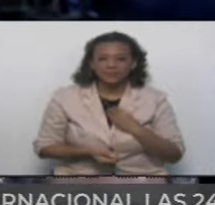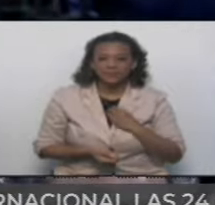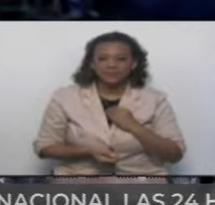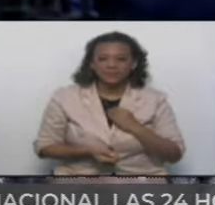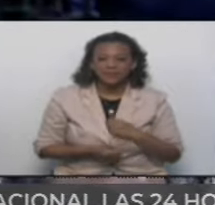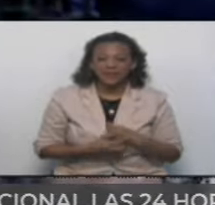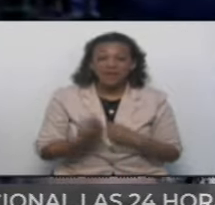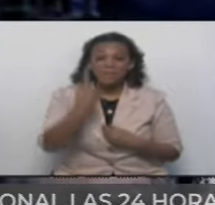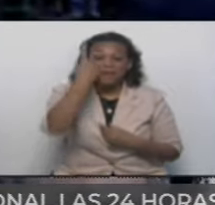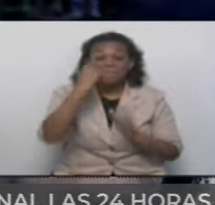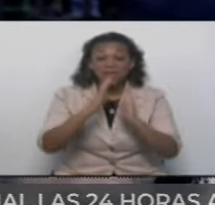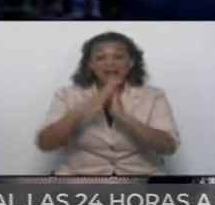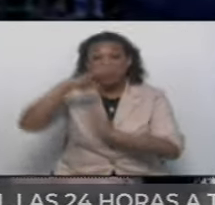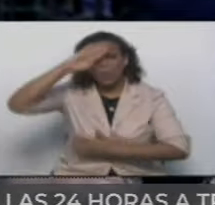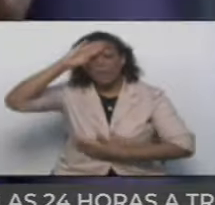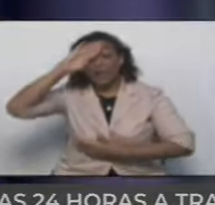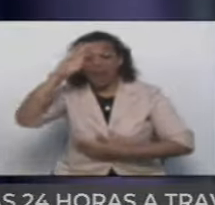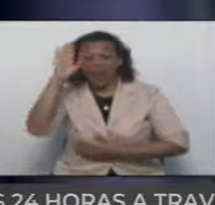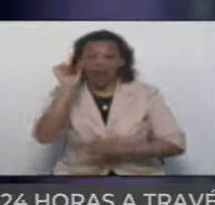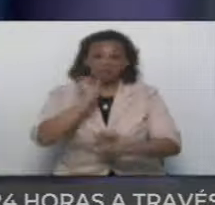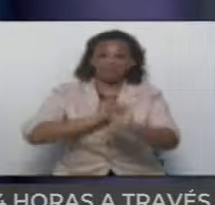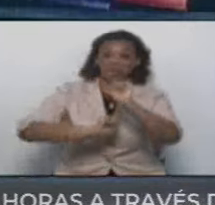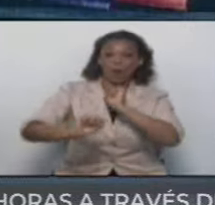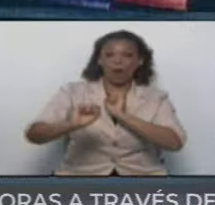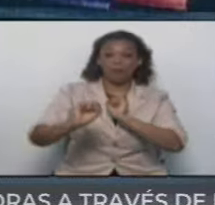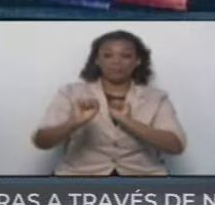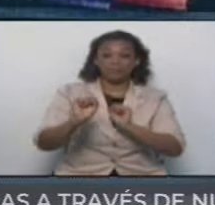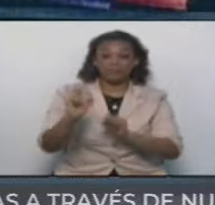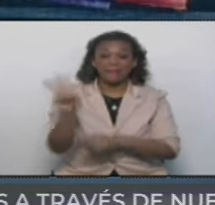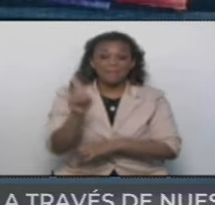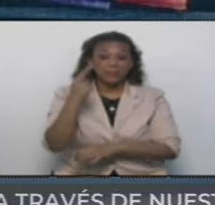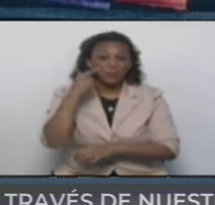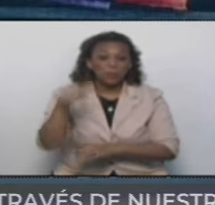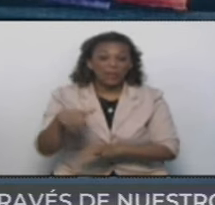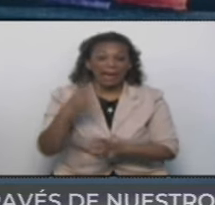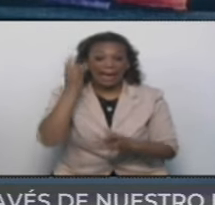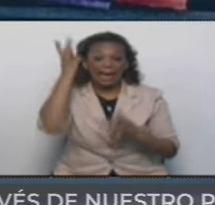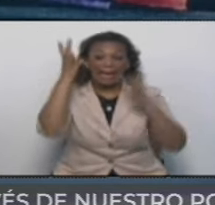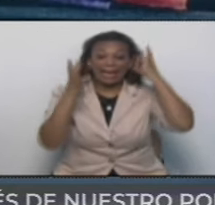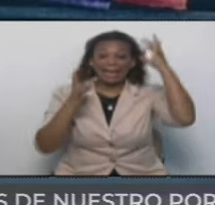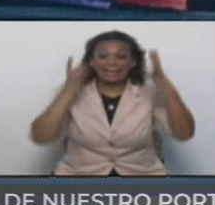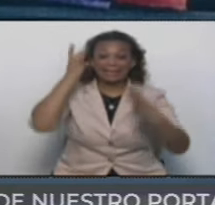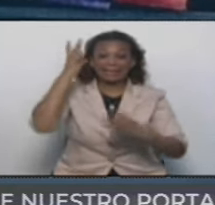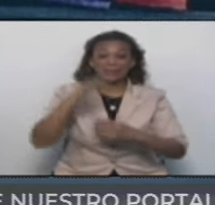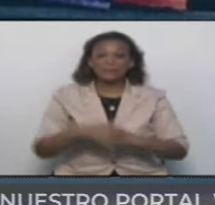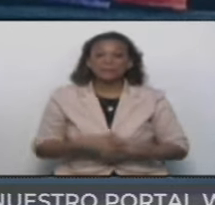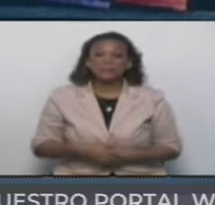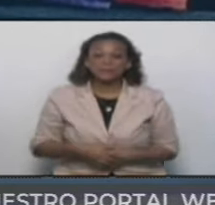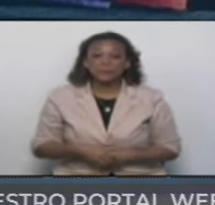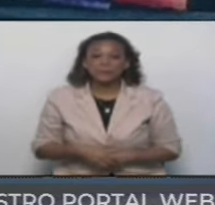La primera novela gráfica antiimperialista venezolana, porque ustedes vean lo que es la creatividad.